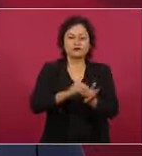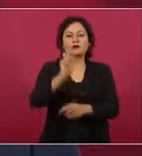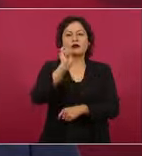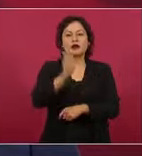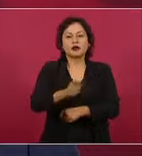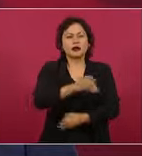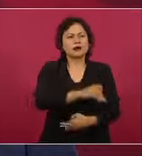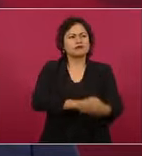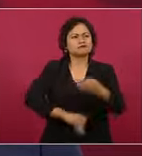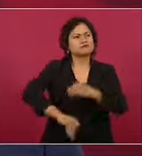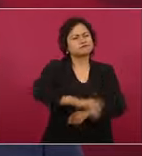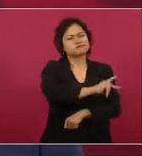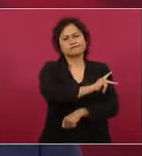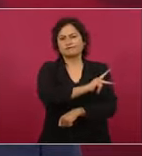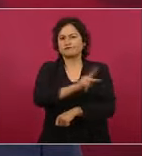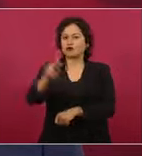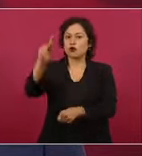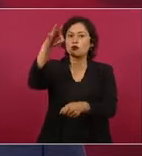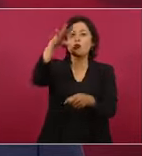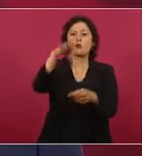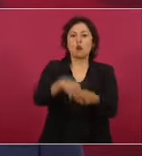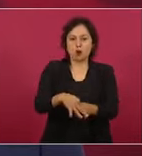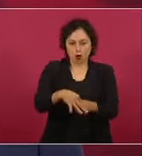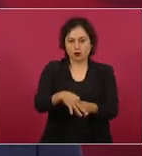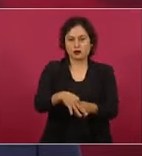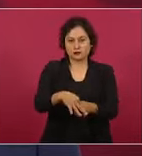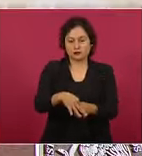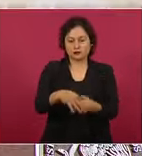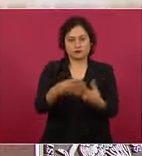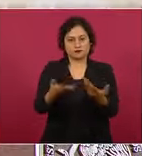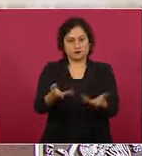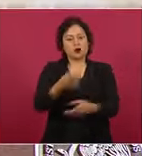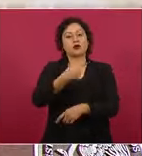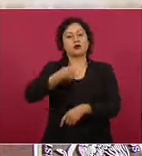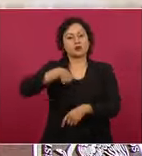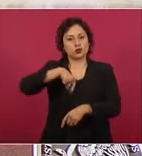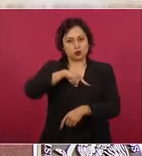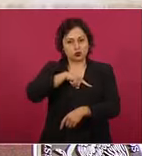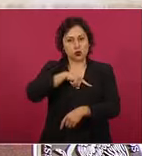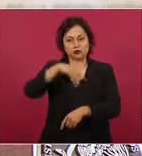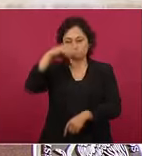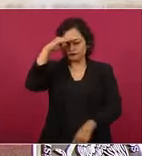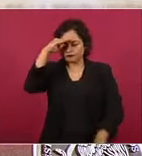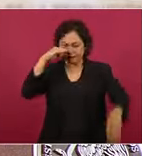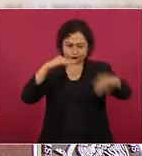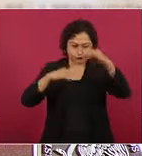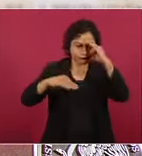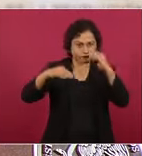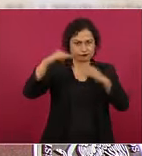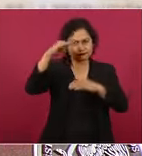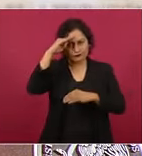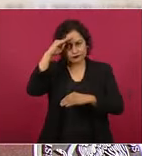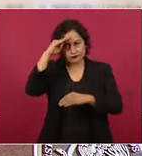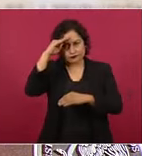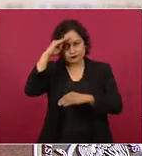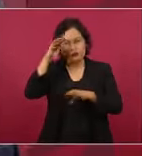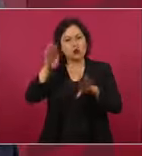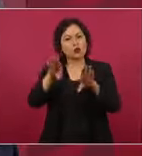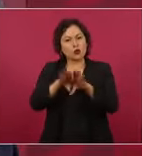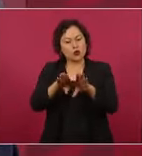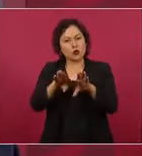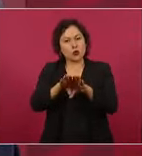que voten todos los ciudadanos. Vamos a buscar el sistema más seguro para evitar